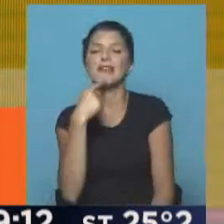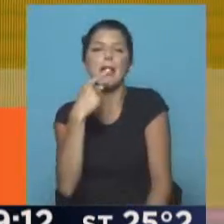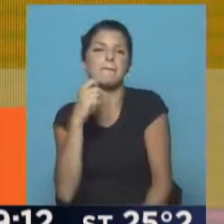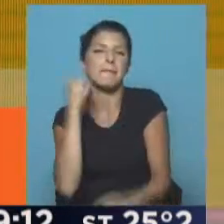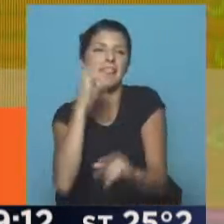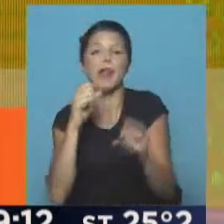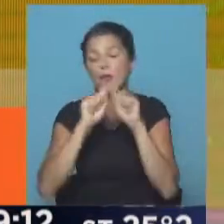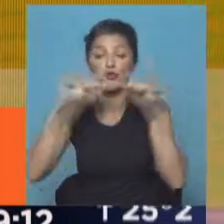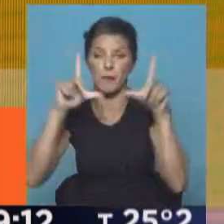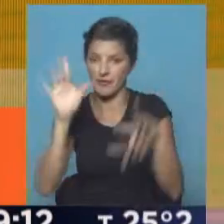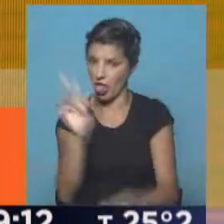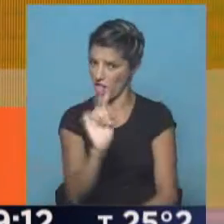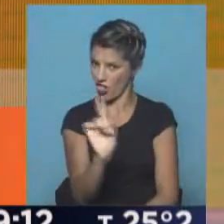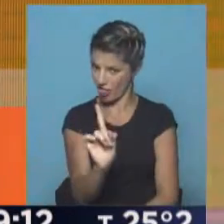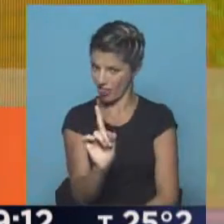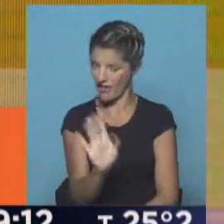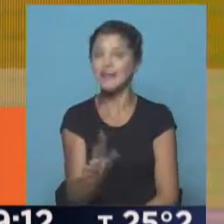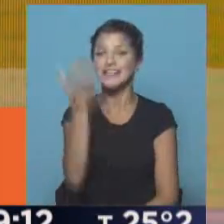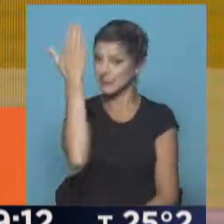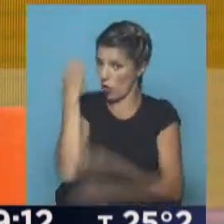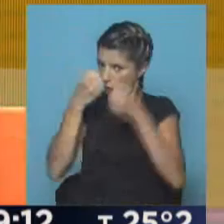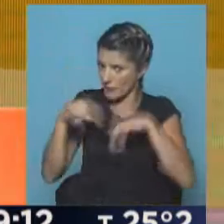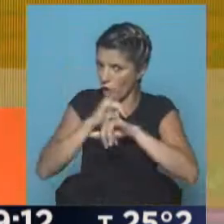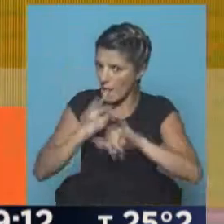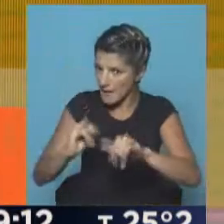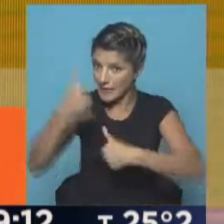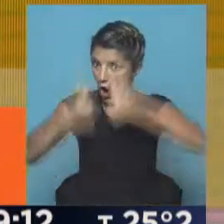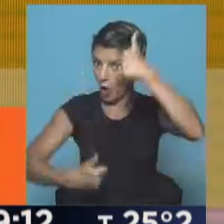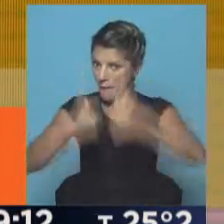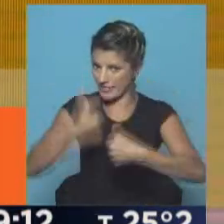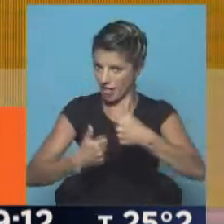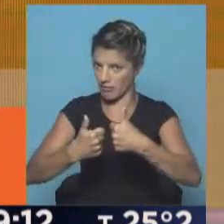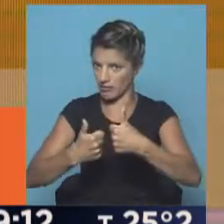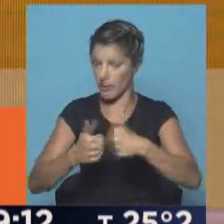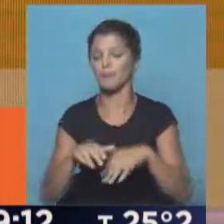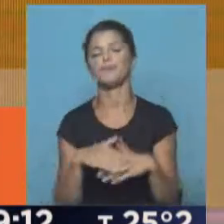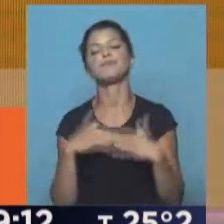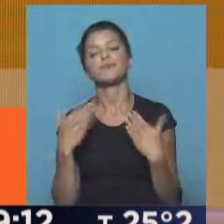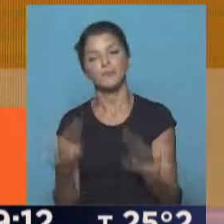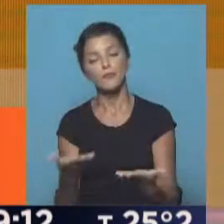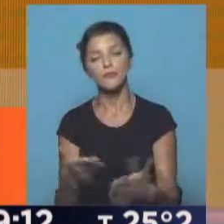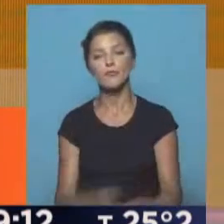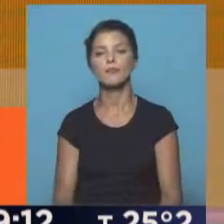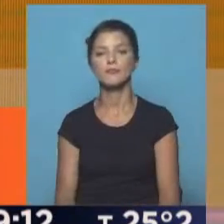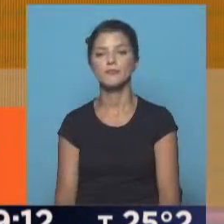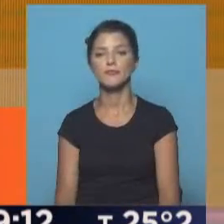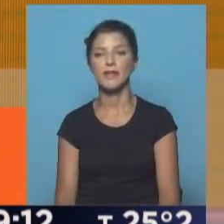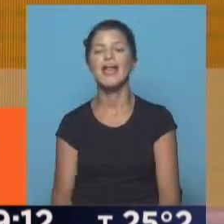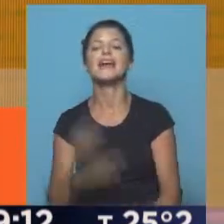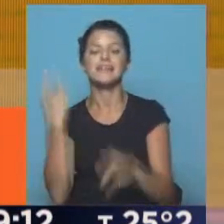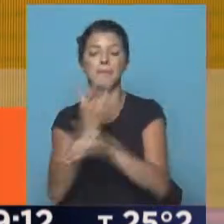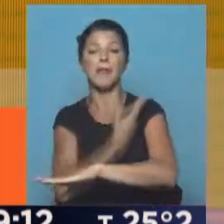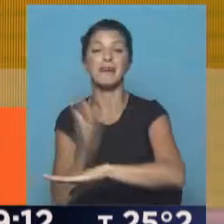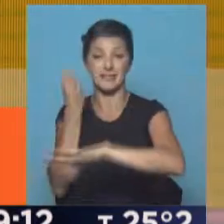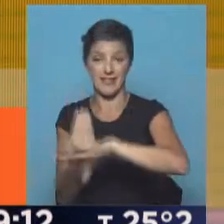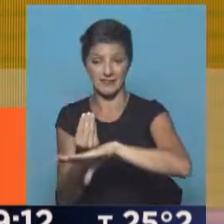elección fue competitiva desde el principio. Por supuesto, cuando hay un partido en el gobierno, es ese partido